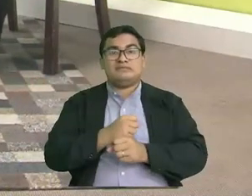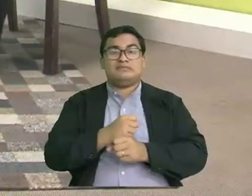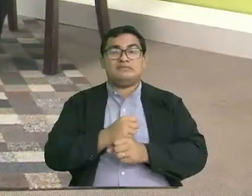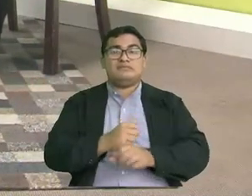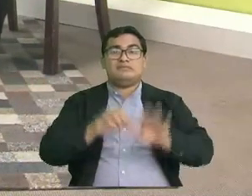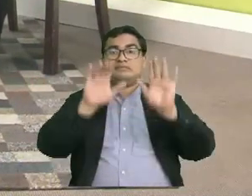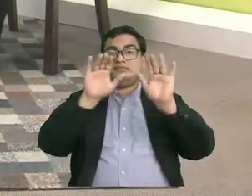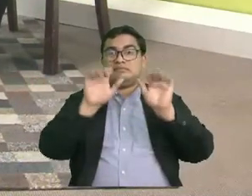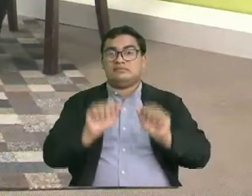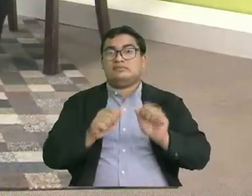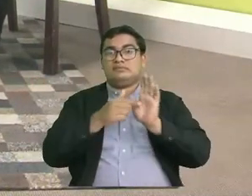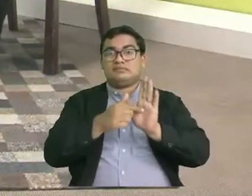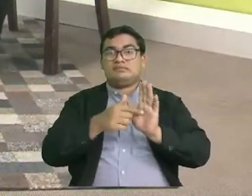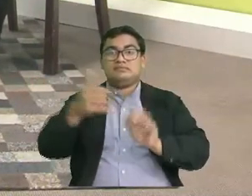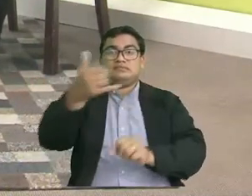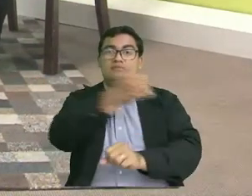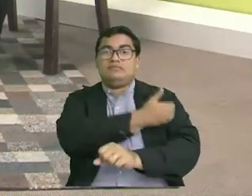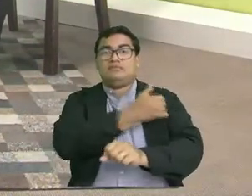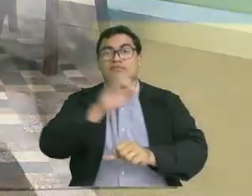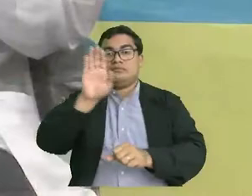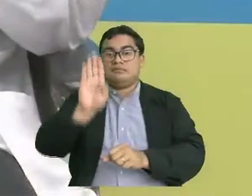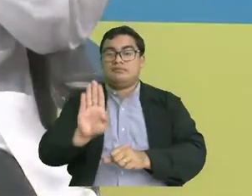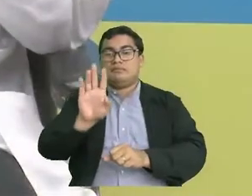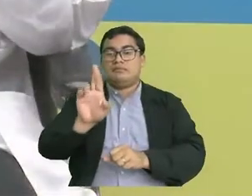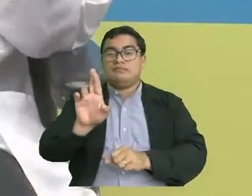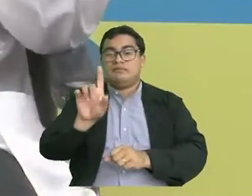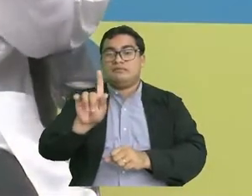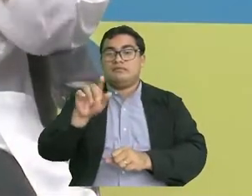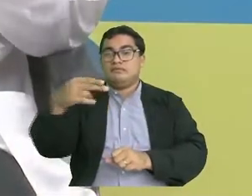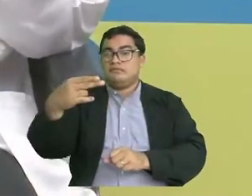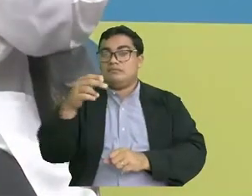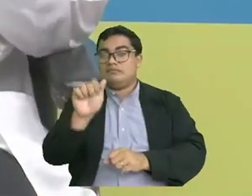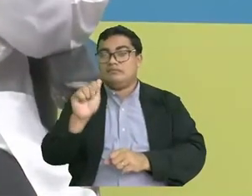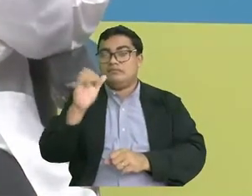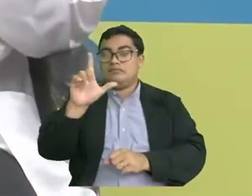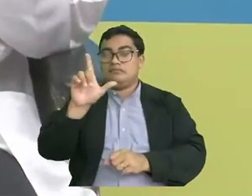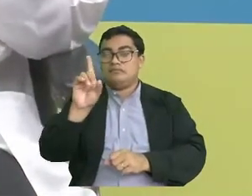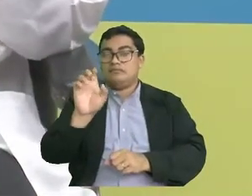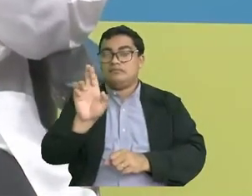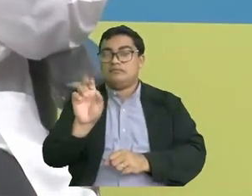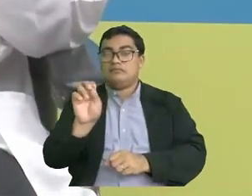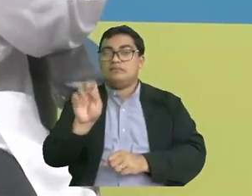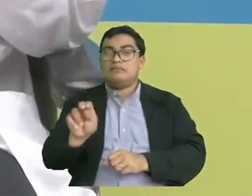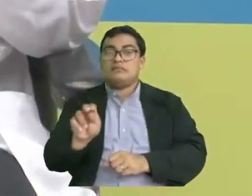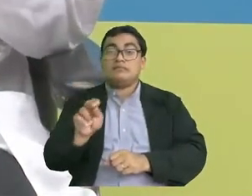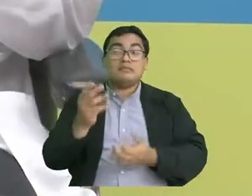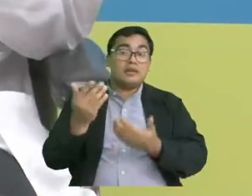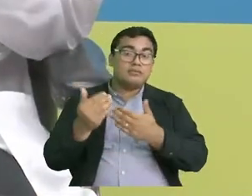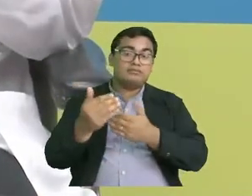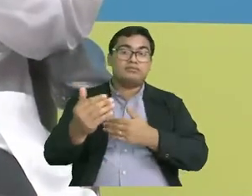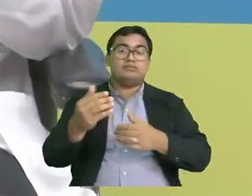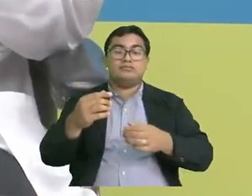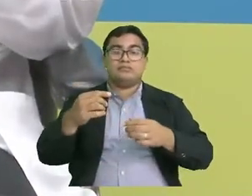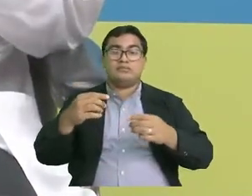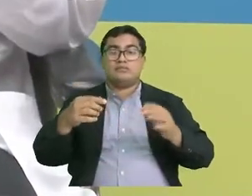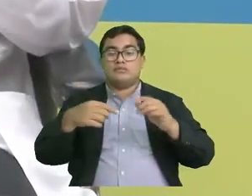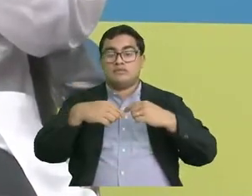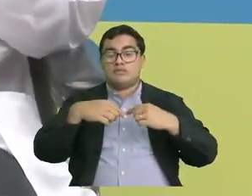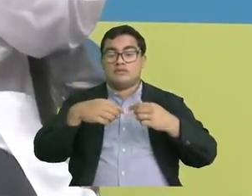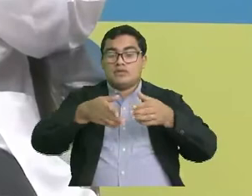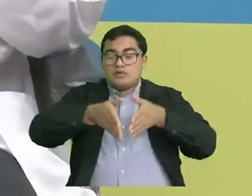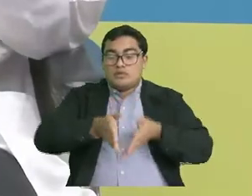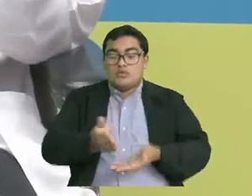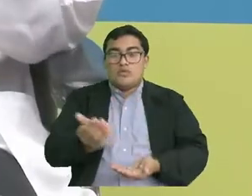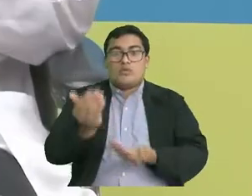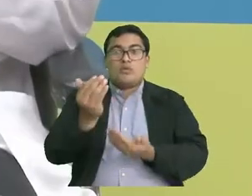ya, por ejemplo, en el Berta Calderón estamos preparando condiciones para hacer operaciones en cuanto a los niños